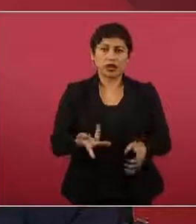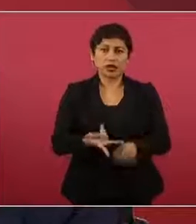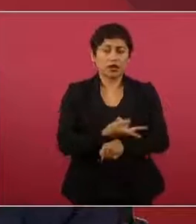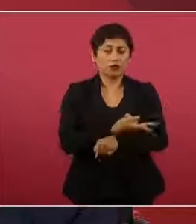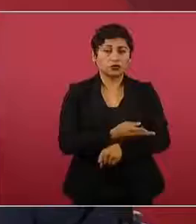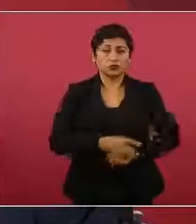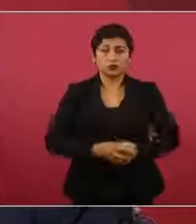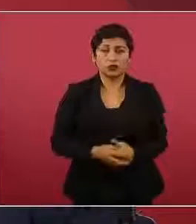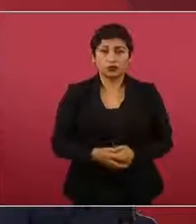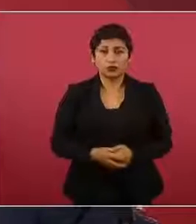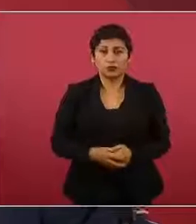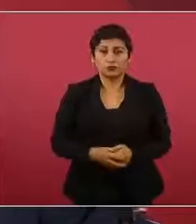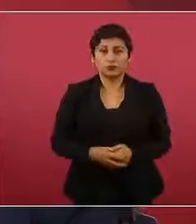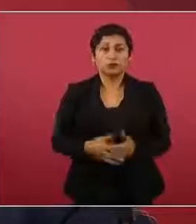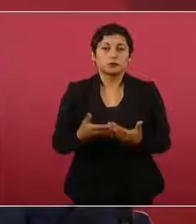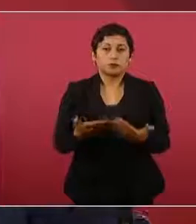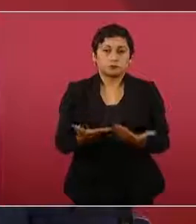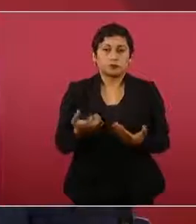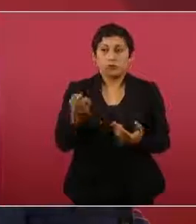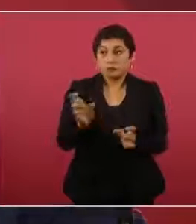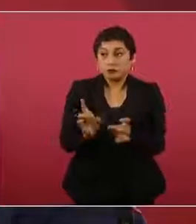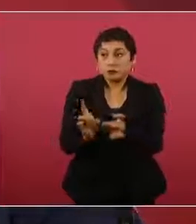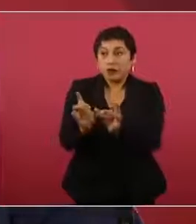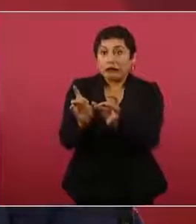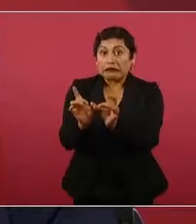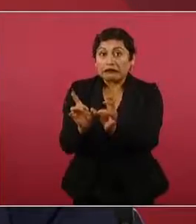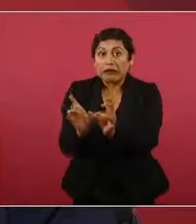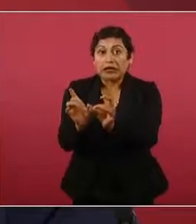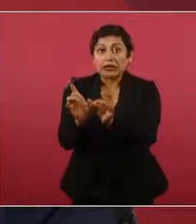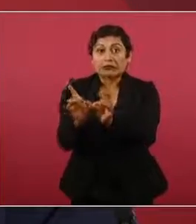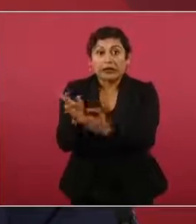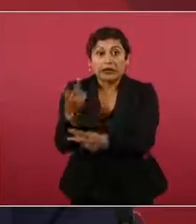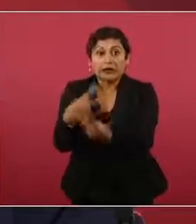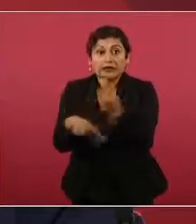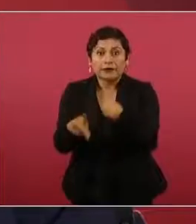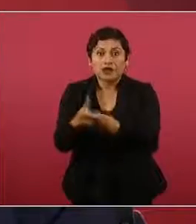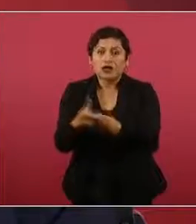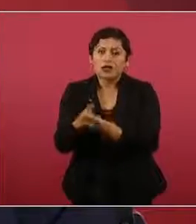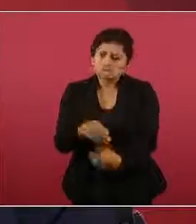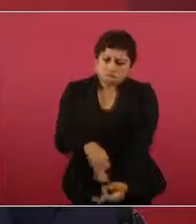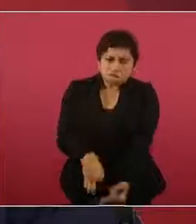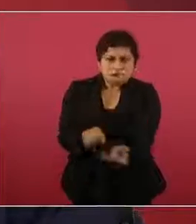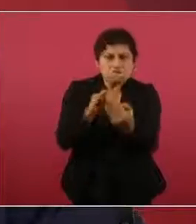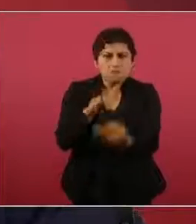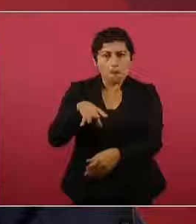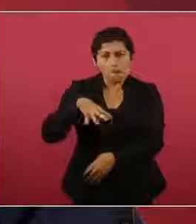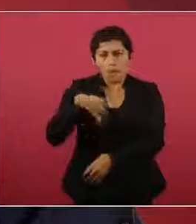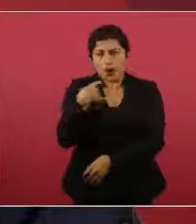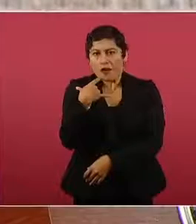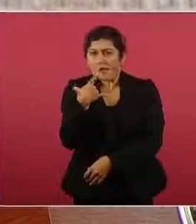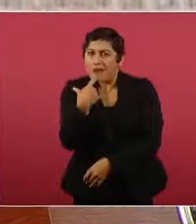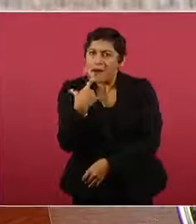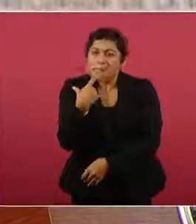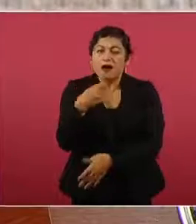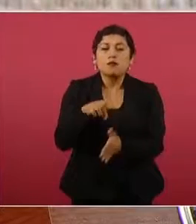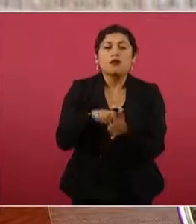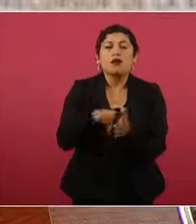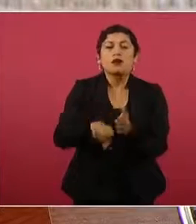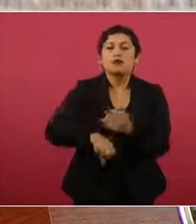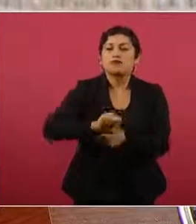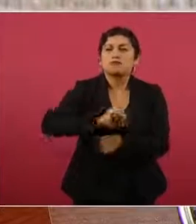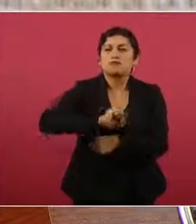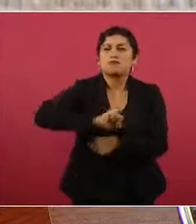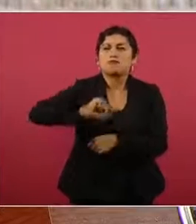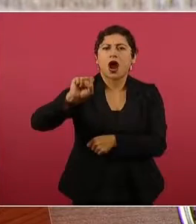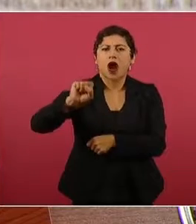Y esto lo vamos a ir enfrentando, inflación, buscando que no se